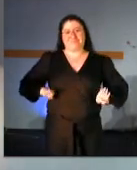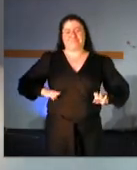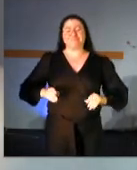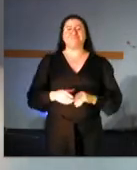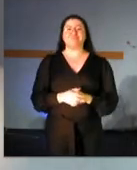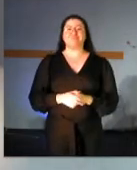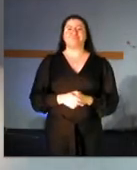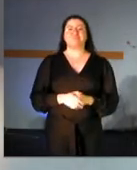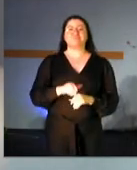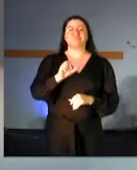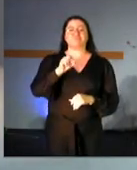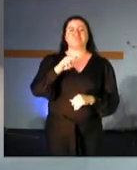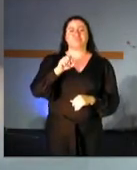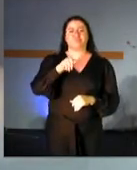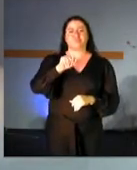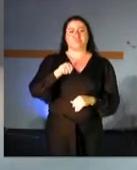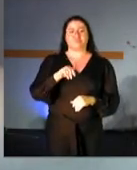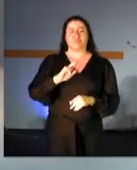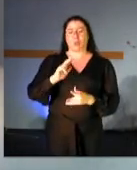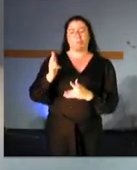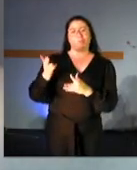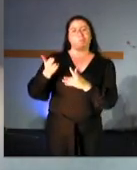Somoza fue asesinado